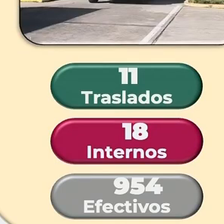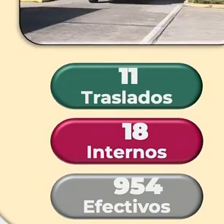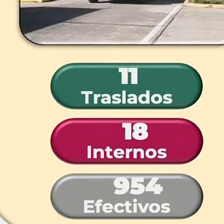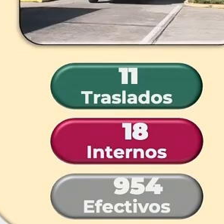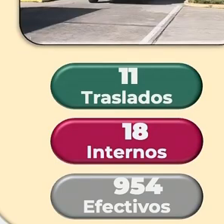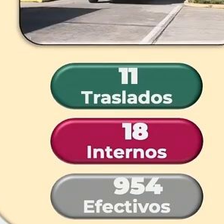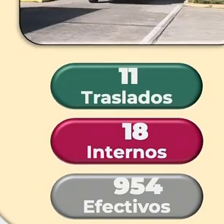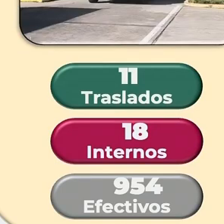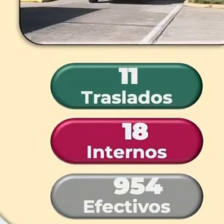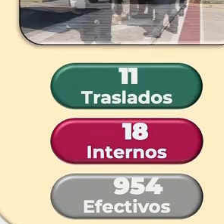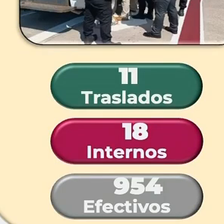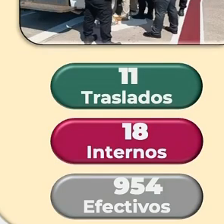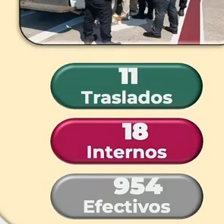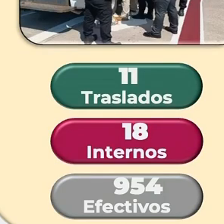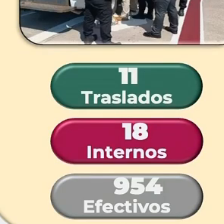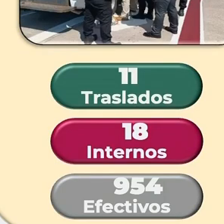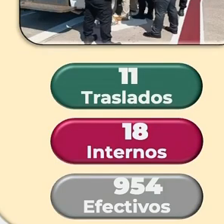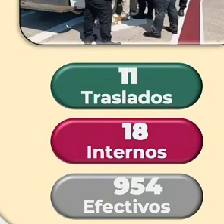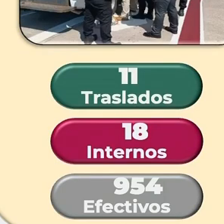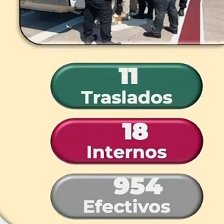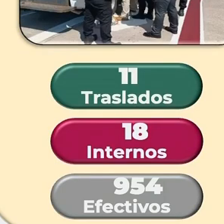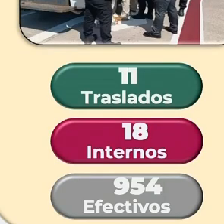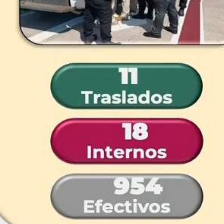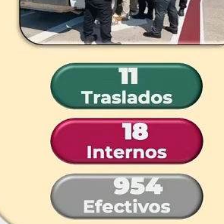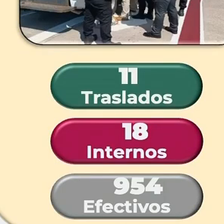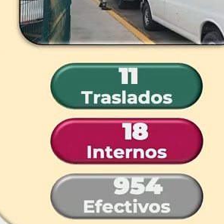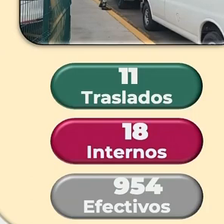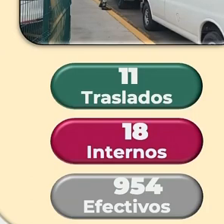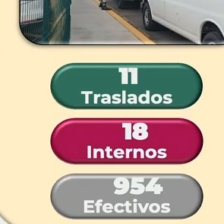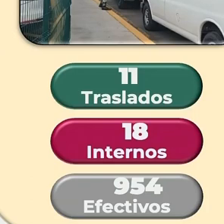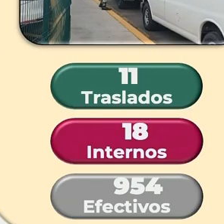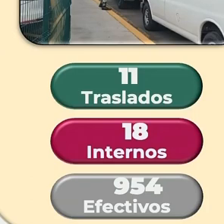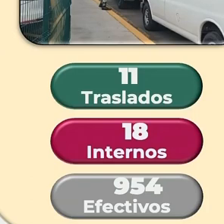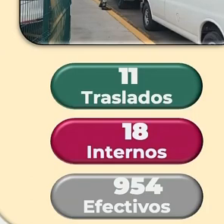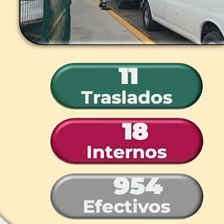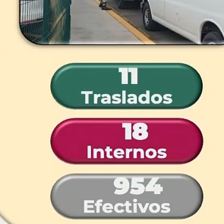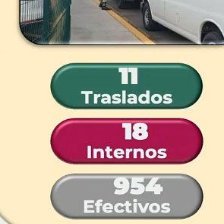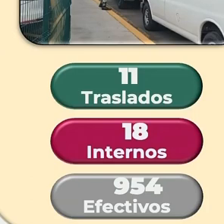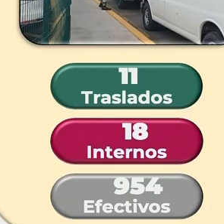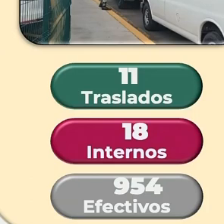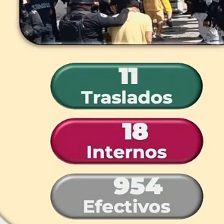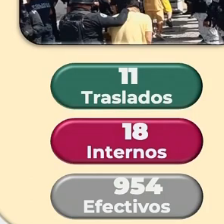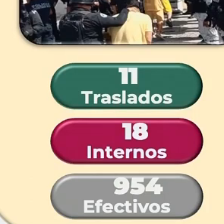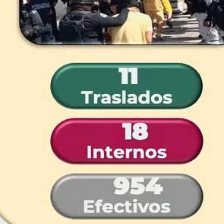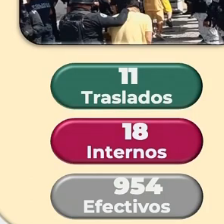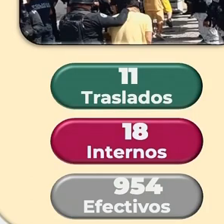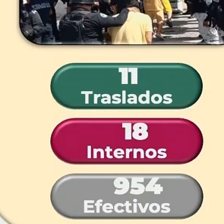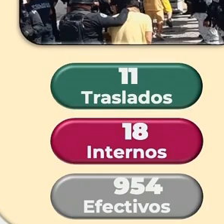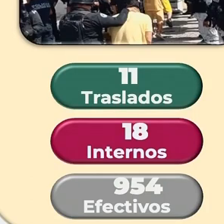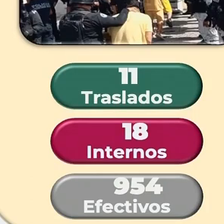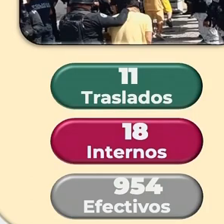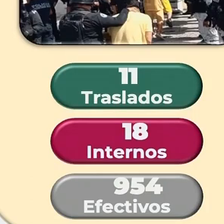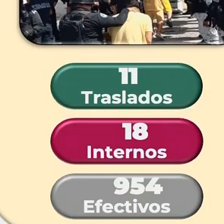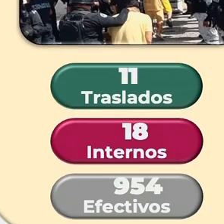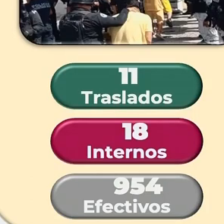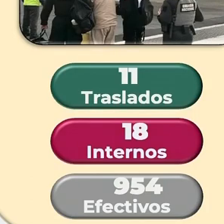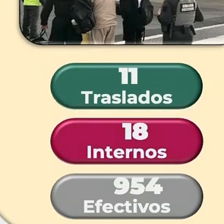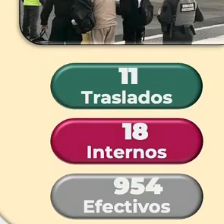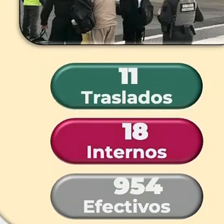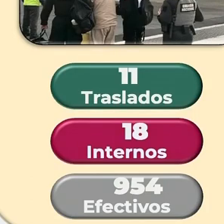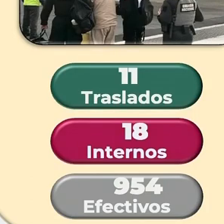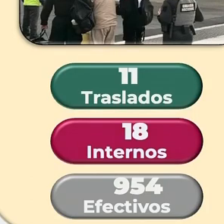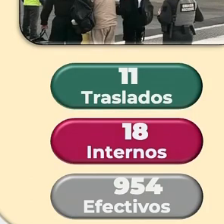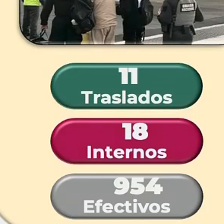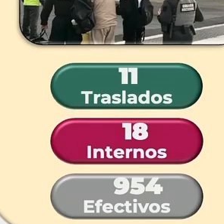10 estados involucrados, 266 efectivos y 16 binomios canófilos que están